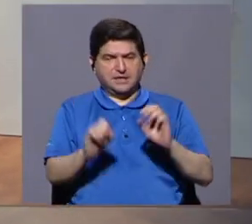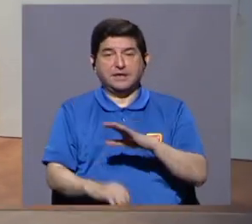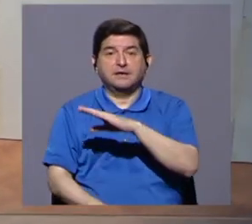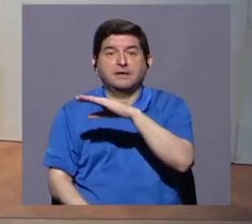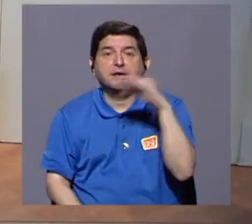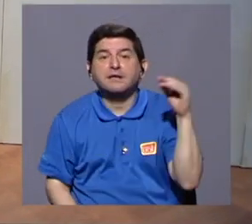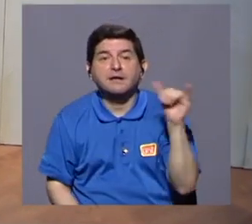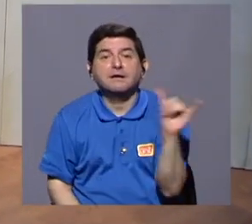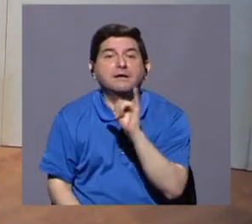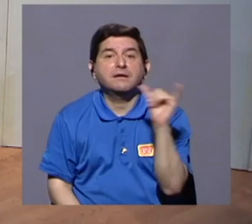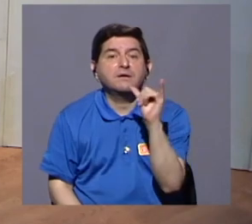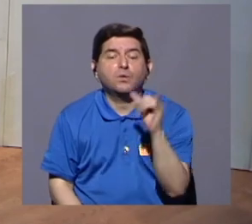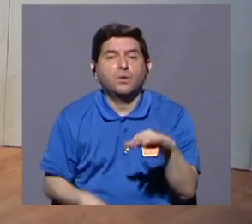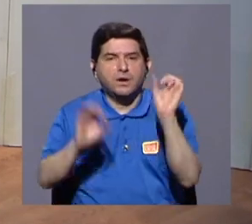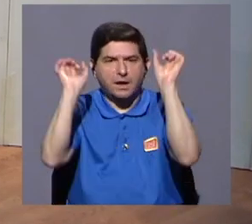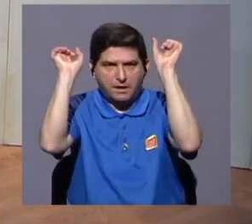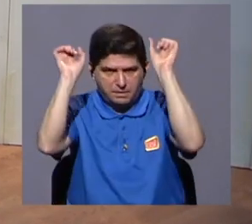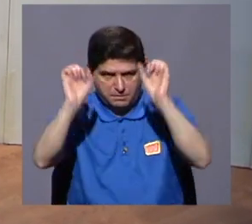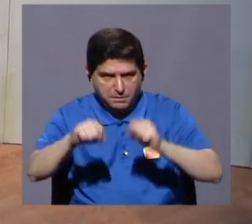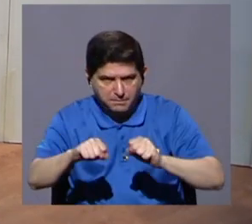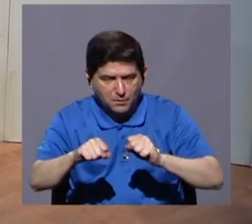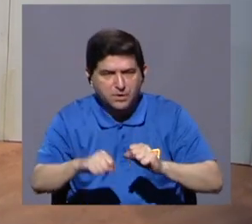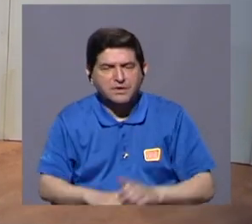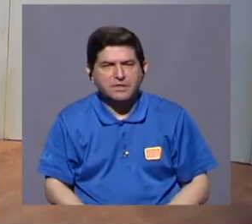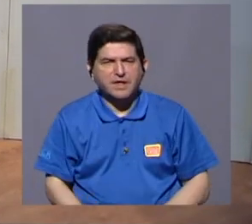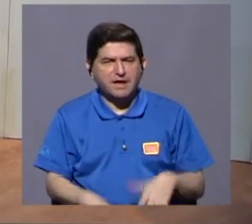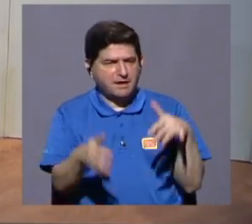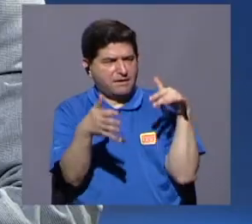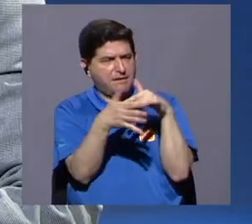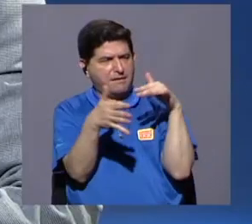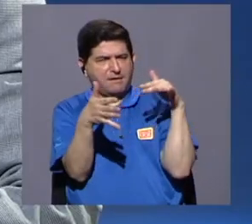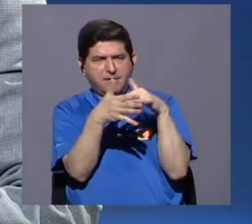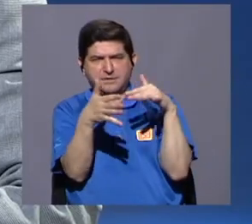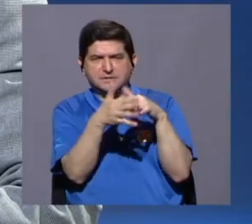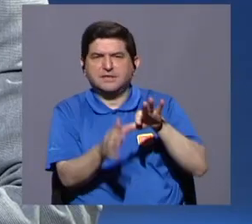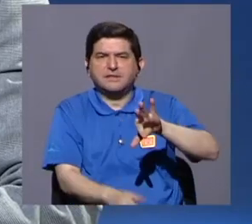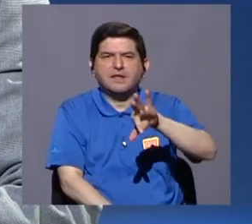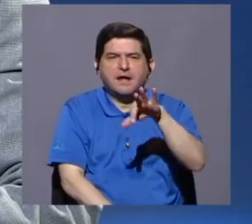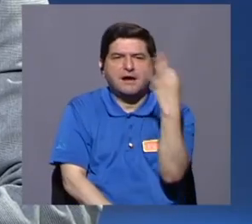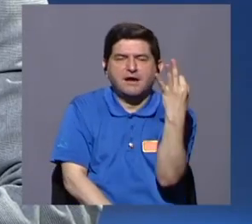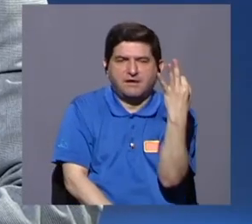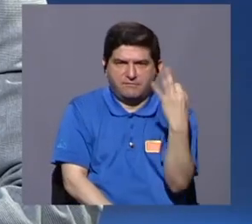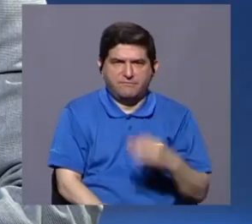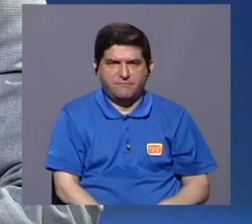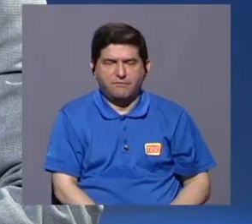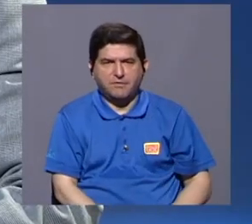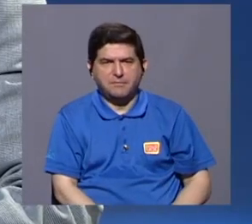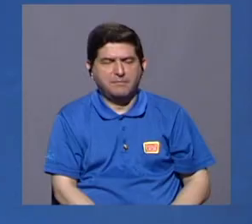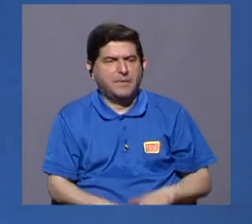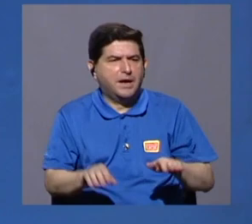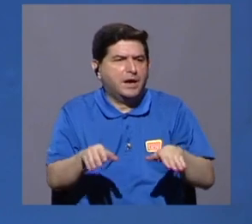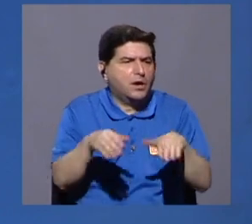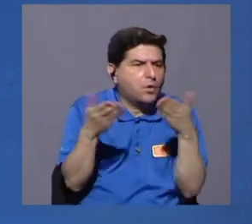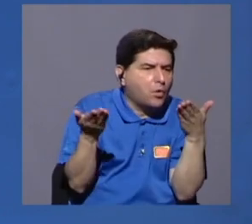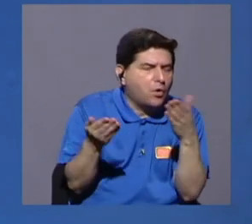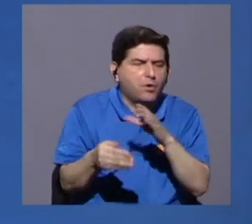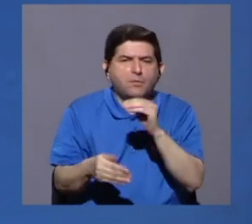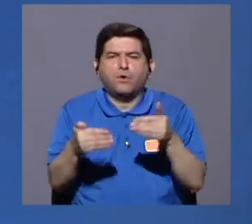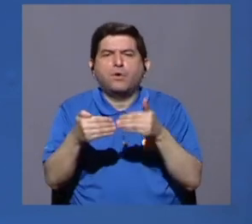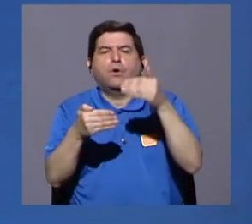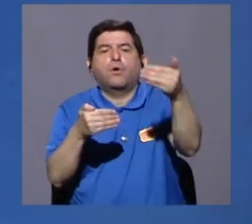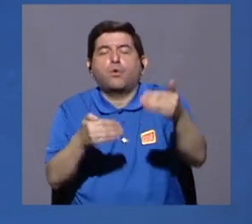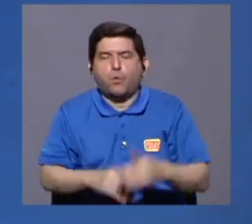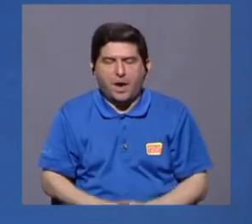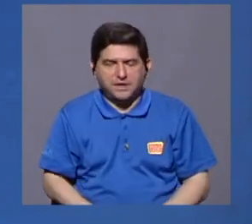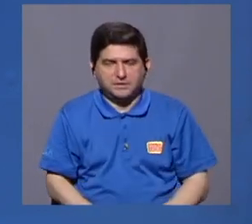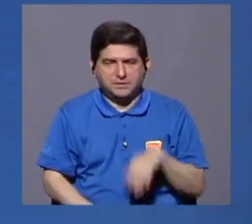también poder es poder estudiar cómo es que llega o cuándo poder hacer predicciones acerca